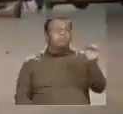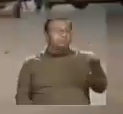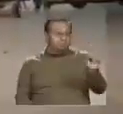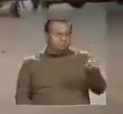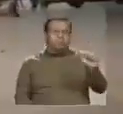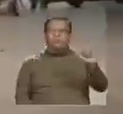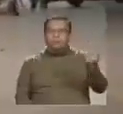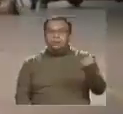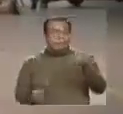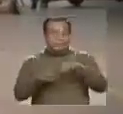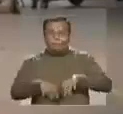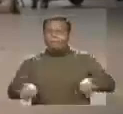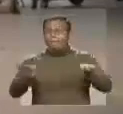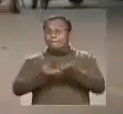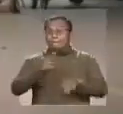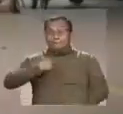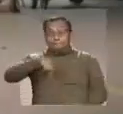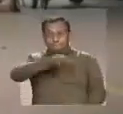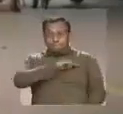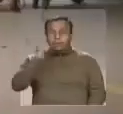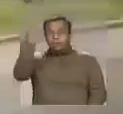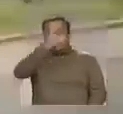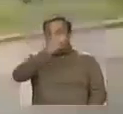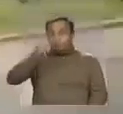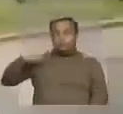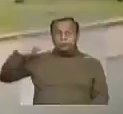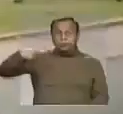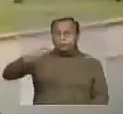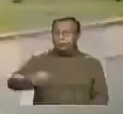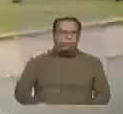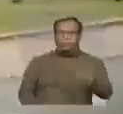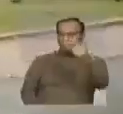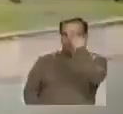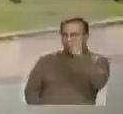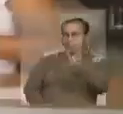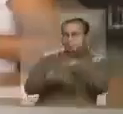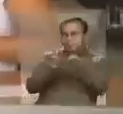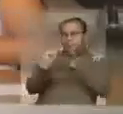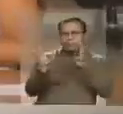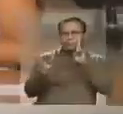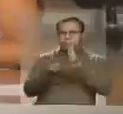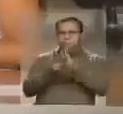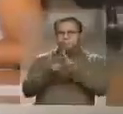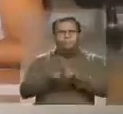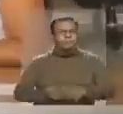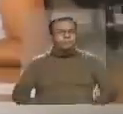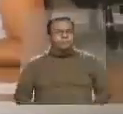sabía. De hecho, es muy importante para nosotros los afrodescendientes. No, la verdad no conocía la fecha.